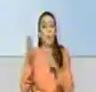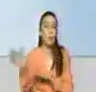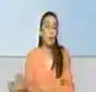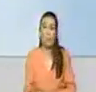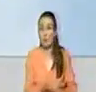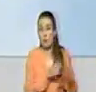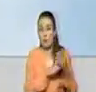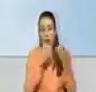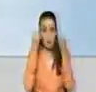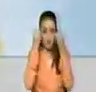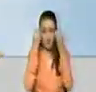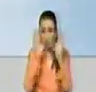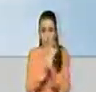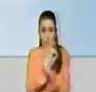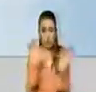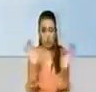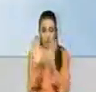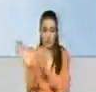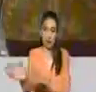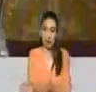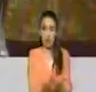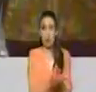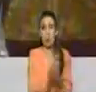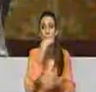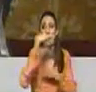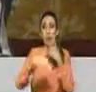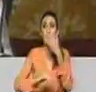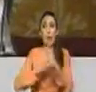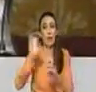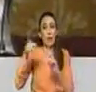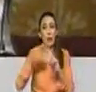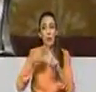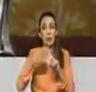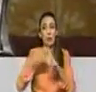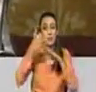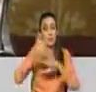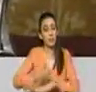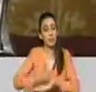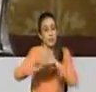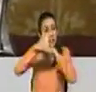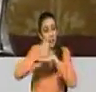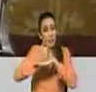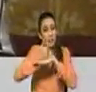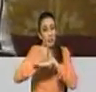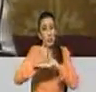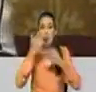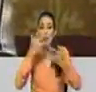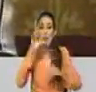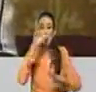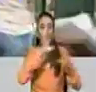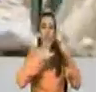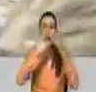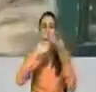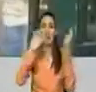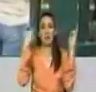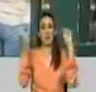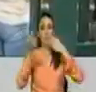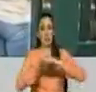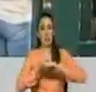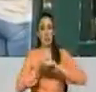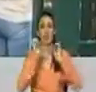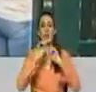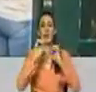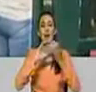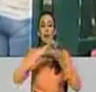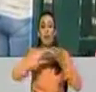quiere malinterpretaciones ni tergiversaciones. La primera autoridad del país aclaró que no se busca ejecutar ninguna reforma, ni quitar